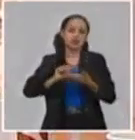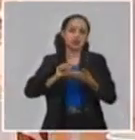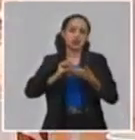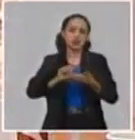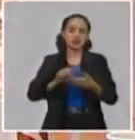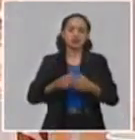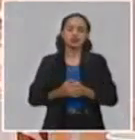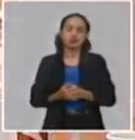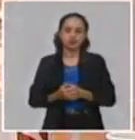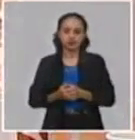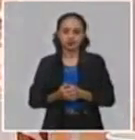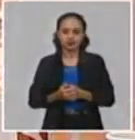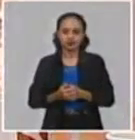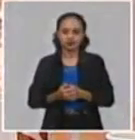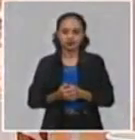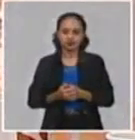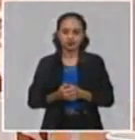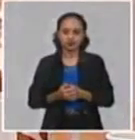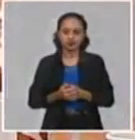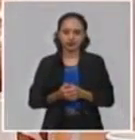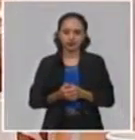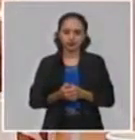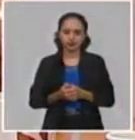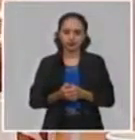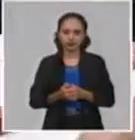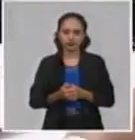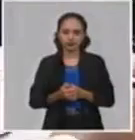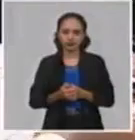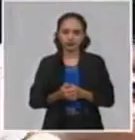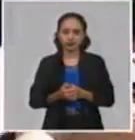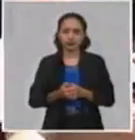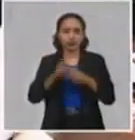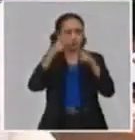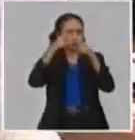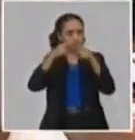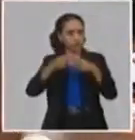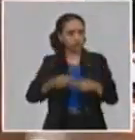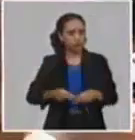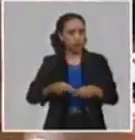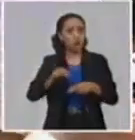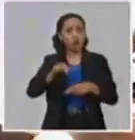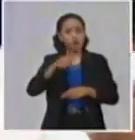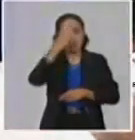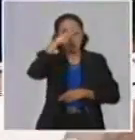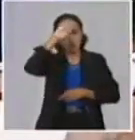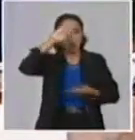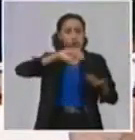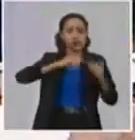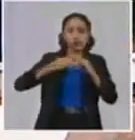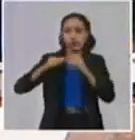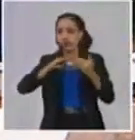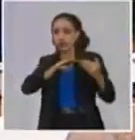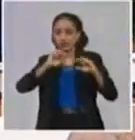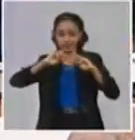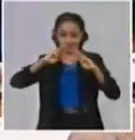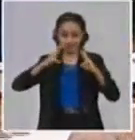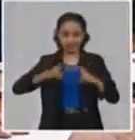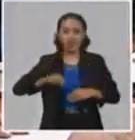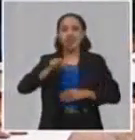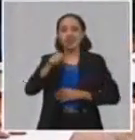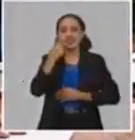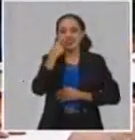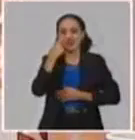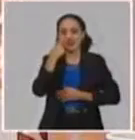con los servicios de exportación e importación. El listado completo la publicamos en Cuadabate, está también en el sitio del la